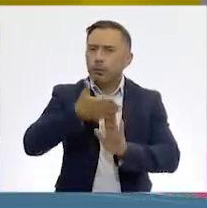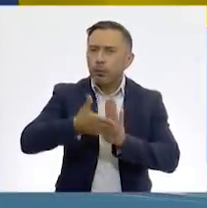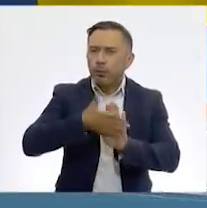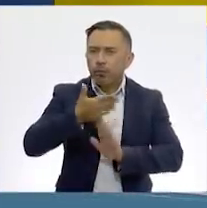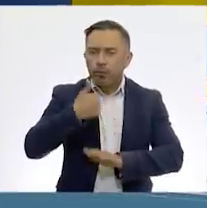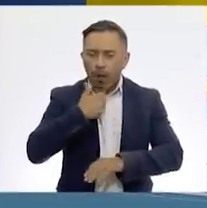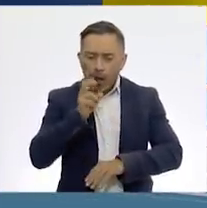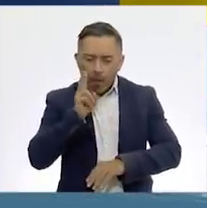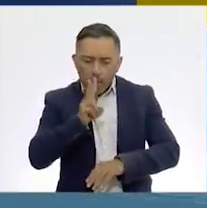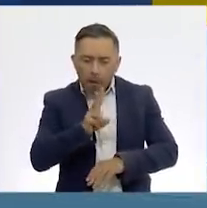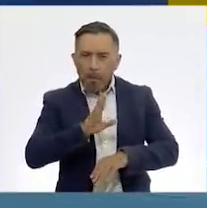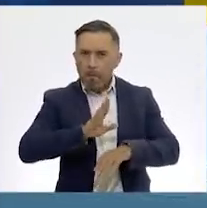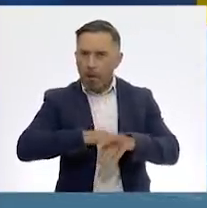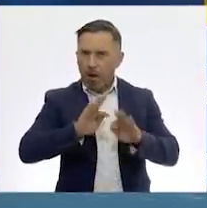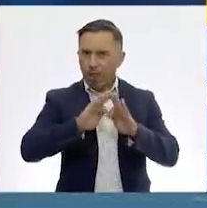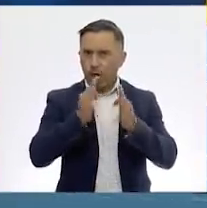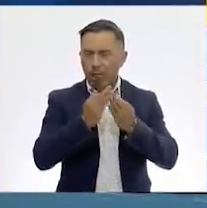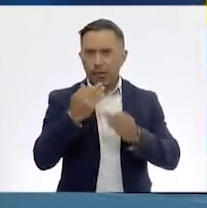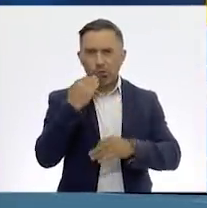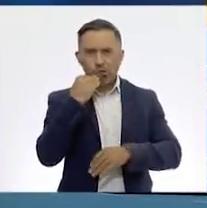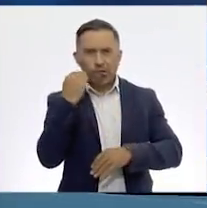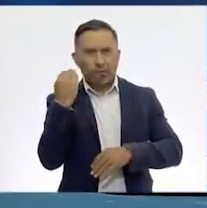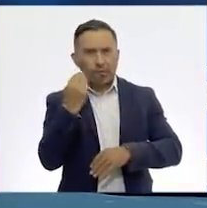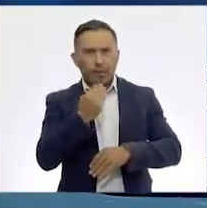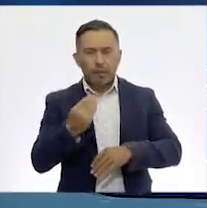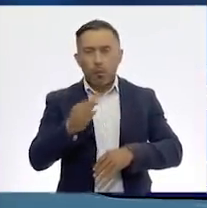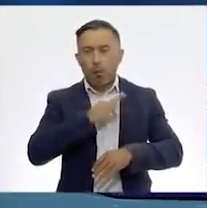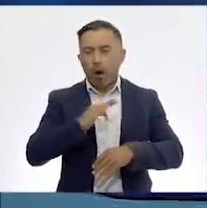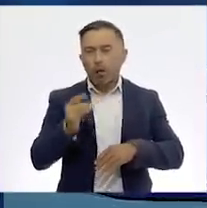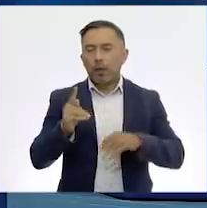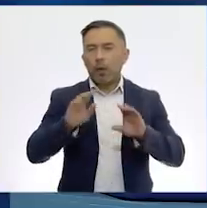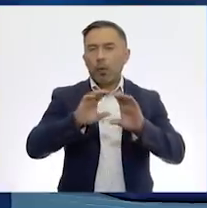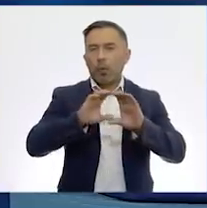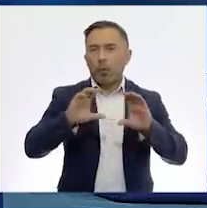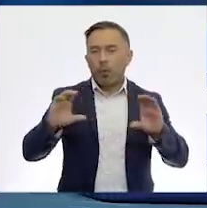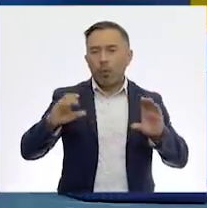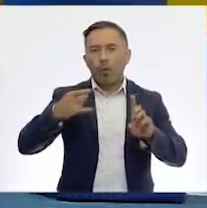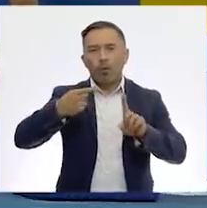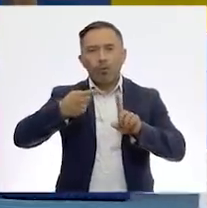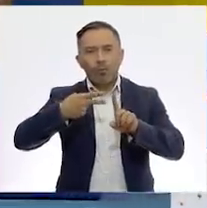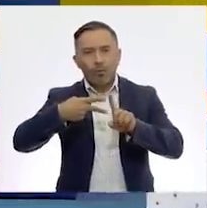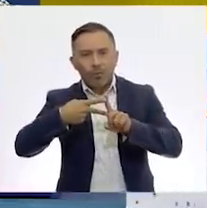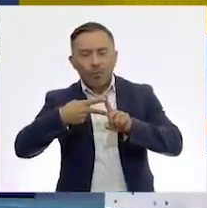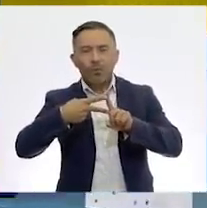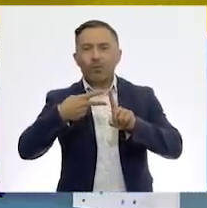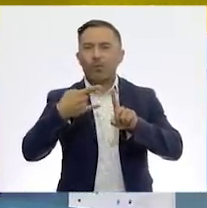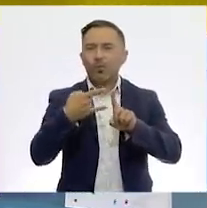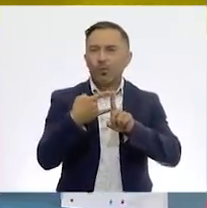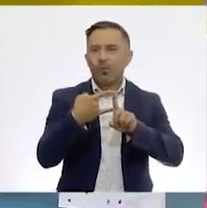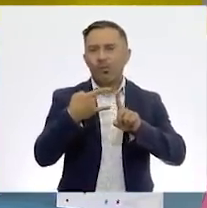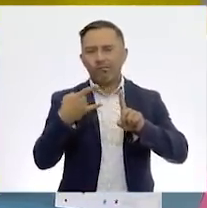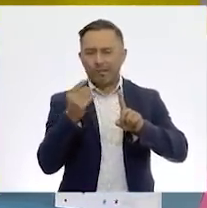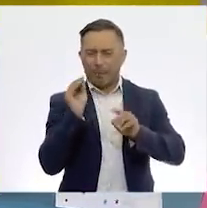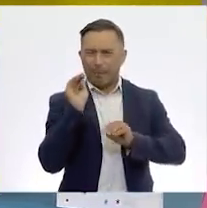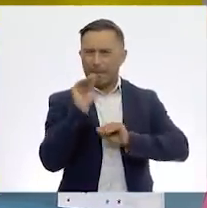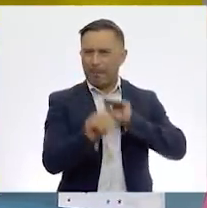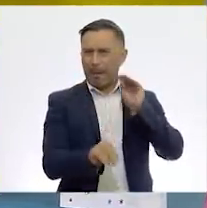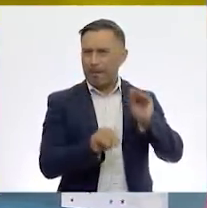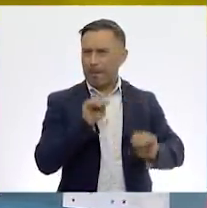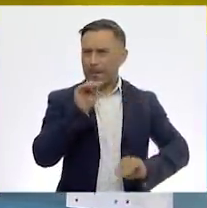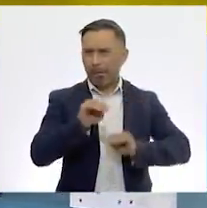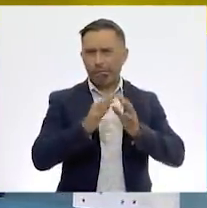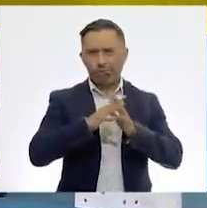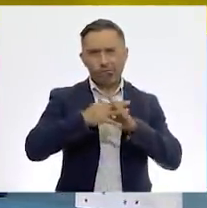más complejas, ya sea porque combinan más de un cuerpo geométrico o porque incluso proponen